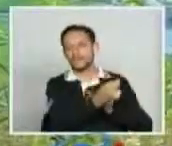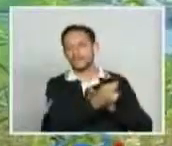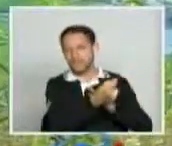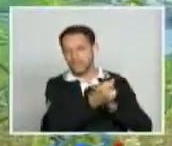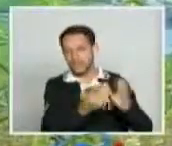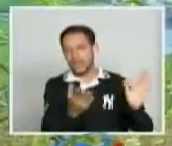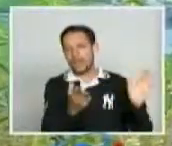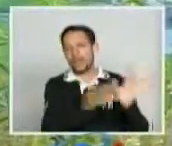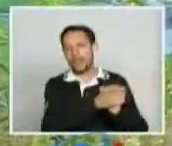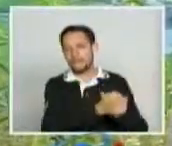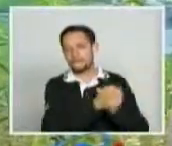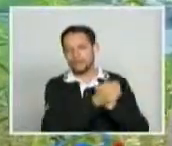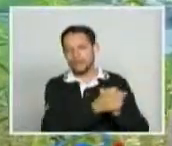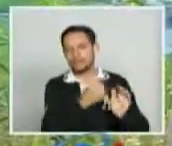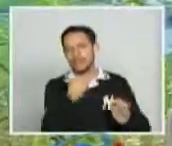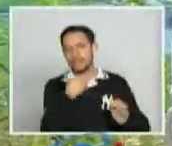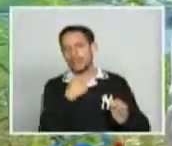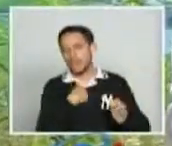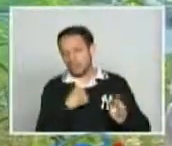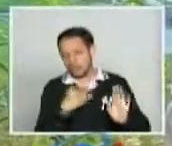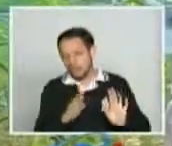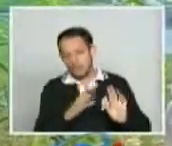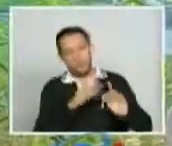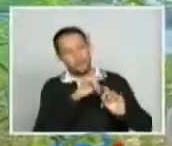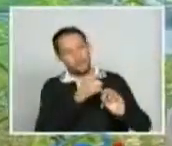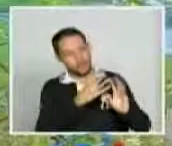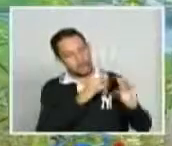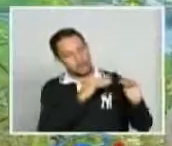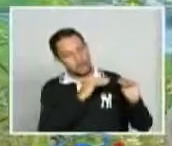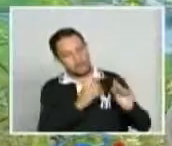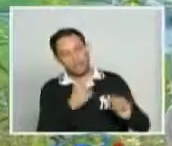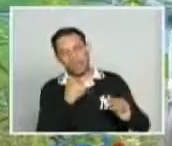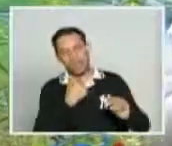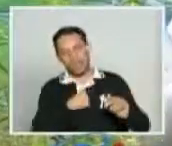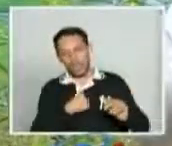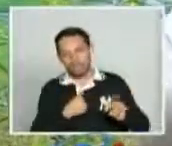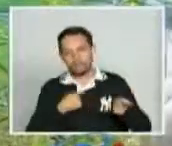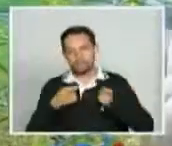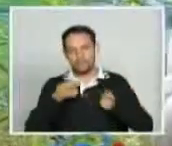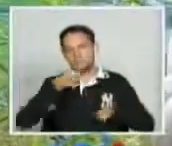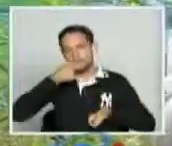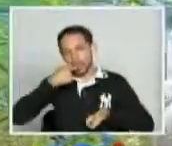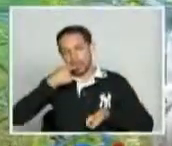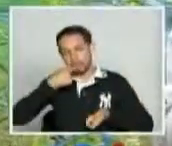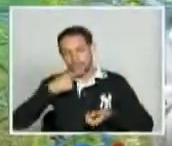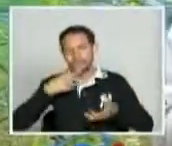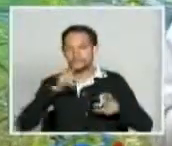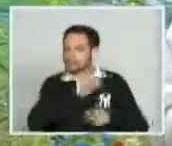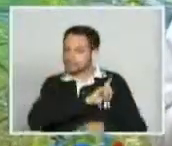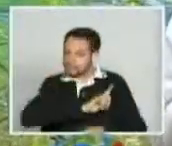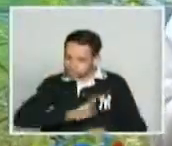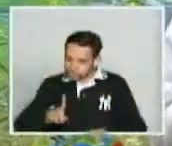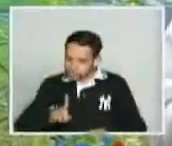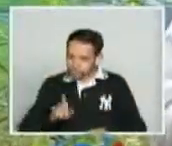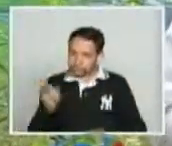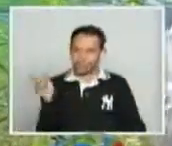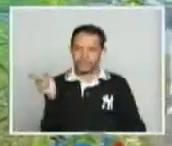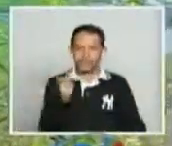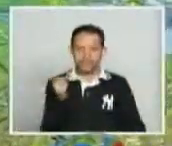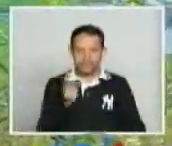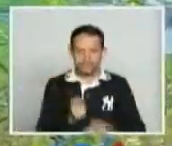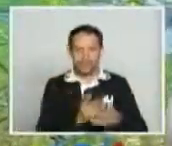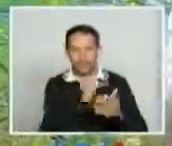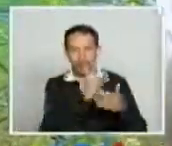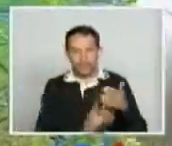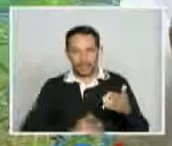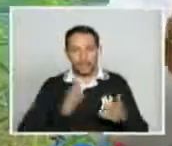abuelita había tal medicamento. Fui allá y encontré en el comedor tales tabletas, entonces me las voy a tomar. No. No cometan ese